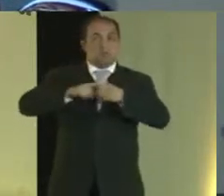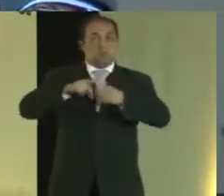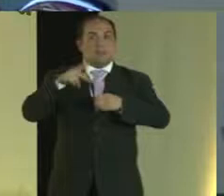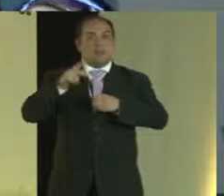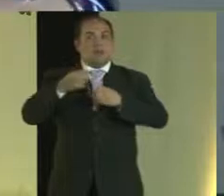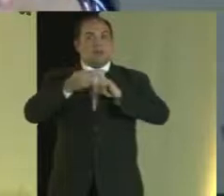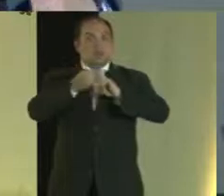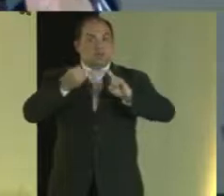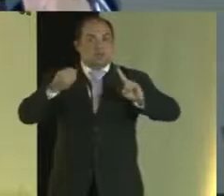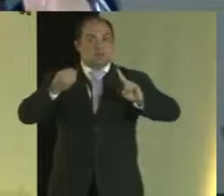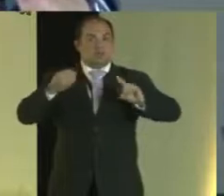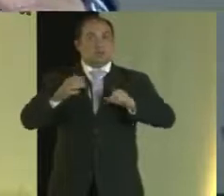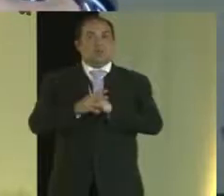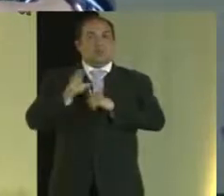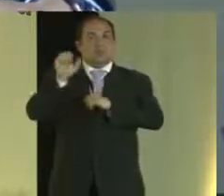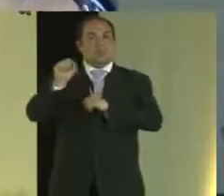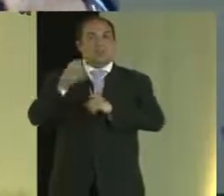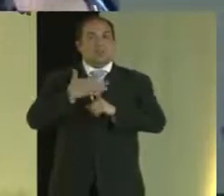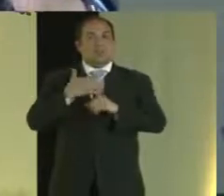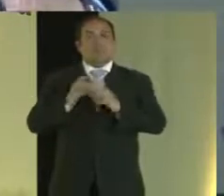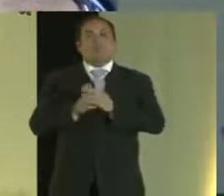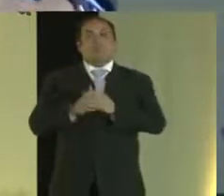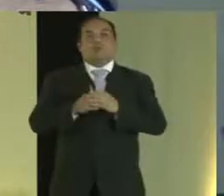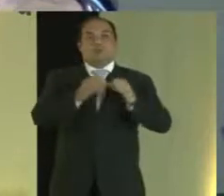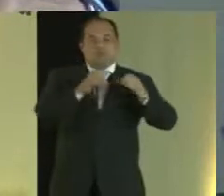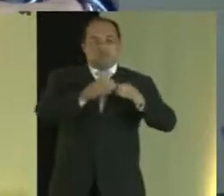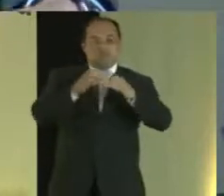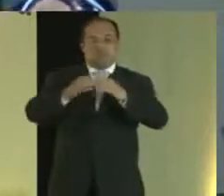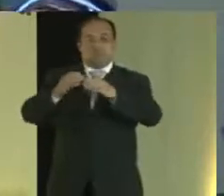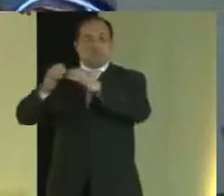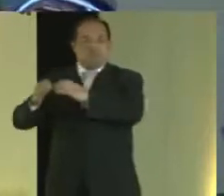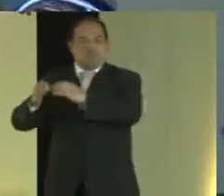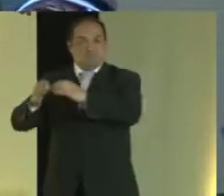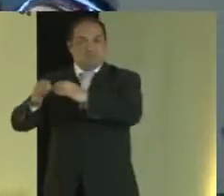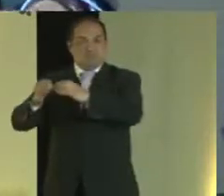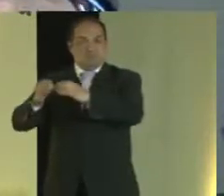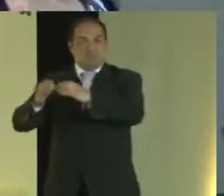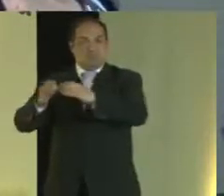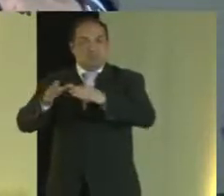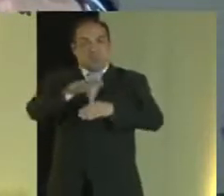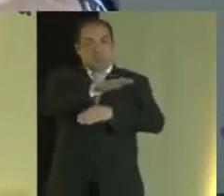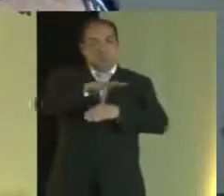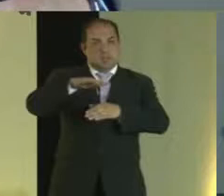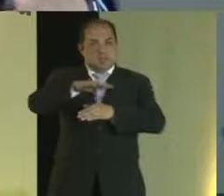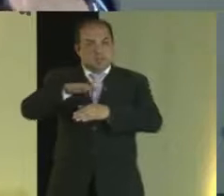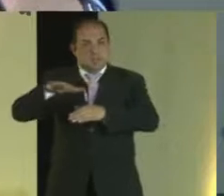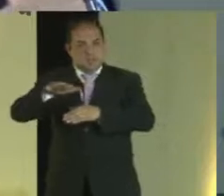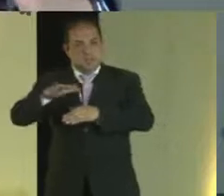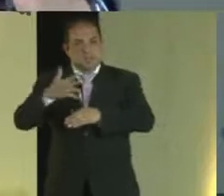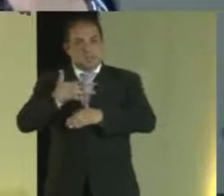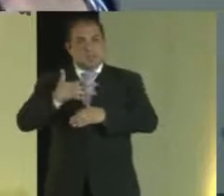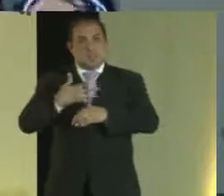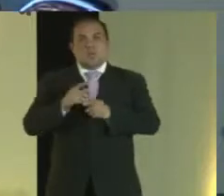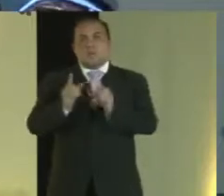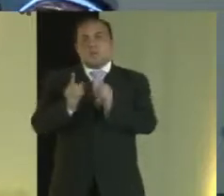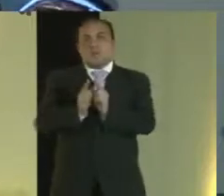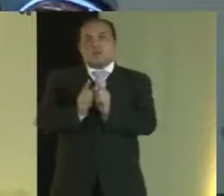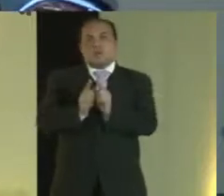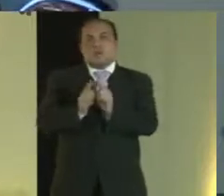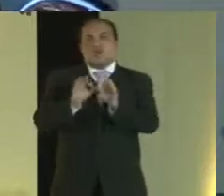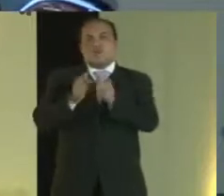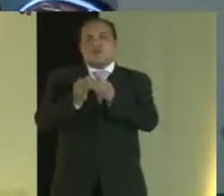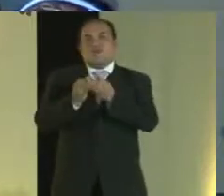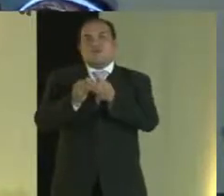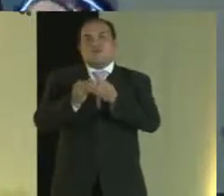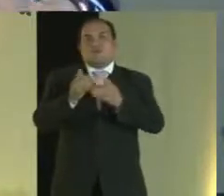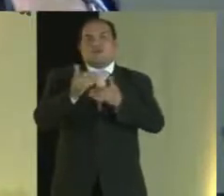embargo, por departamentos, organizar un sindicato por departamentos, en sus unidades más pequeñas de